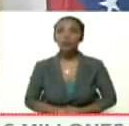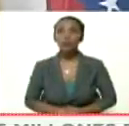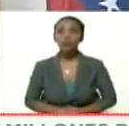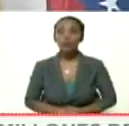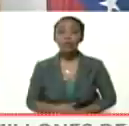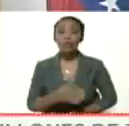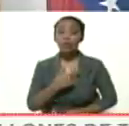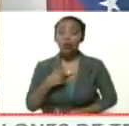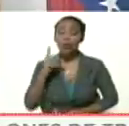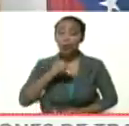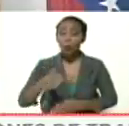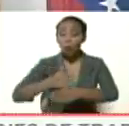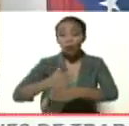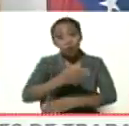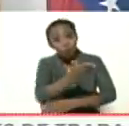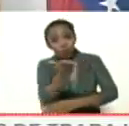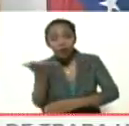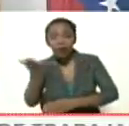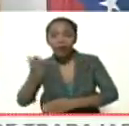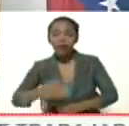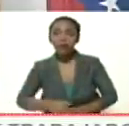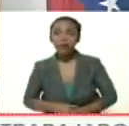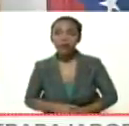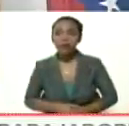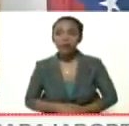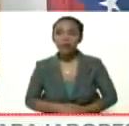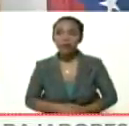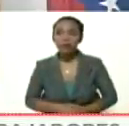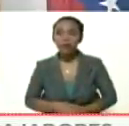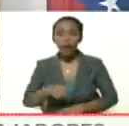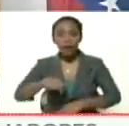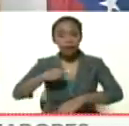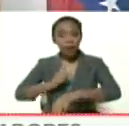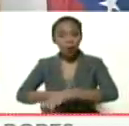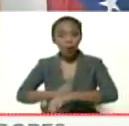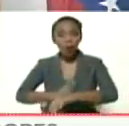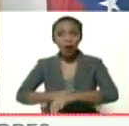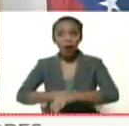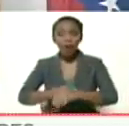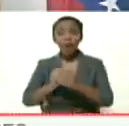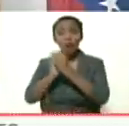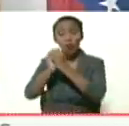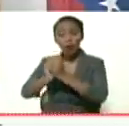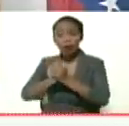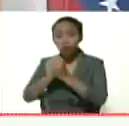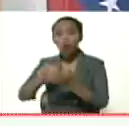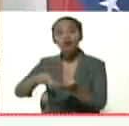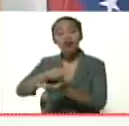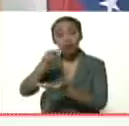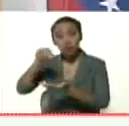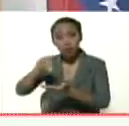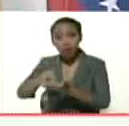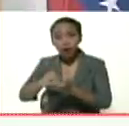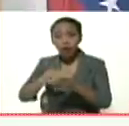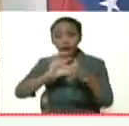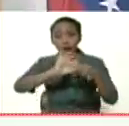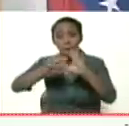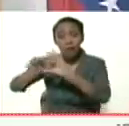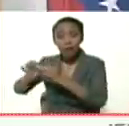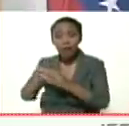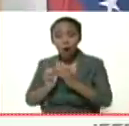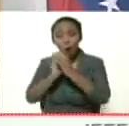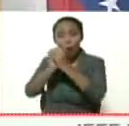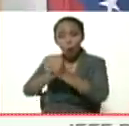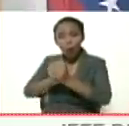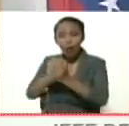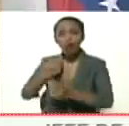Quiero también compartir con ustedes en esta hora de oración nacional, de la cadena nacional de oración de